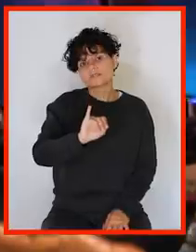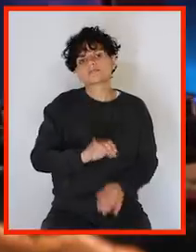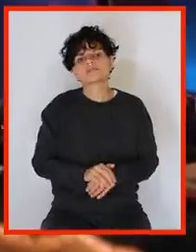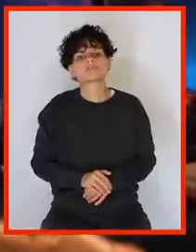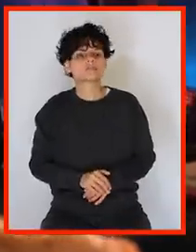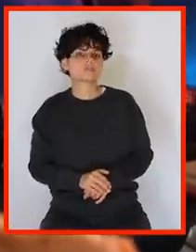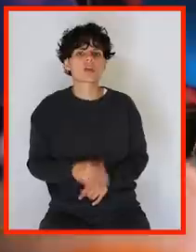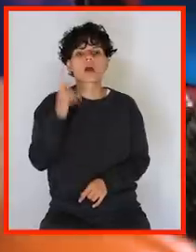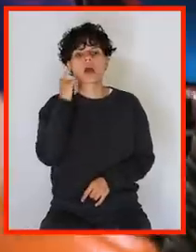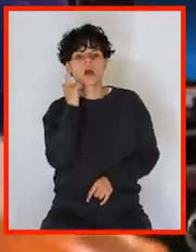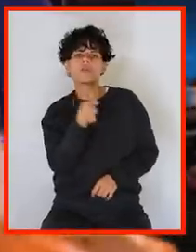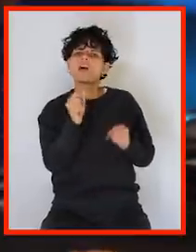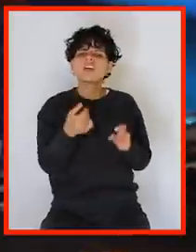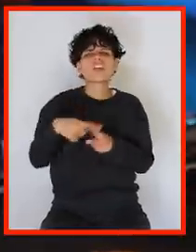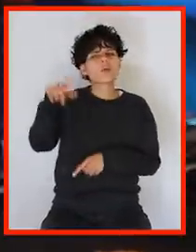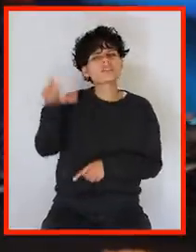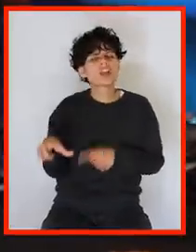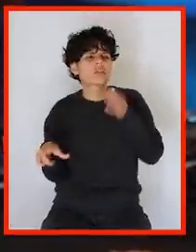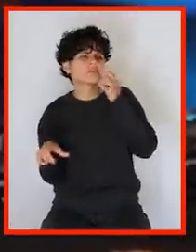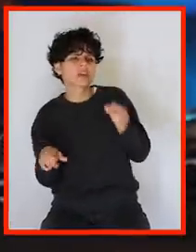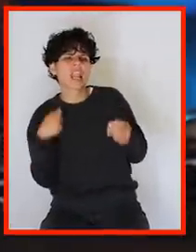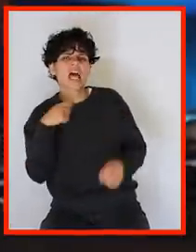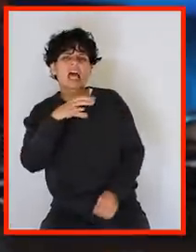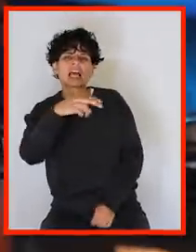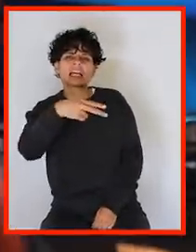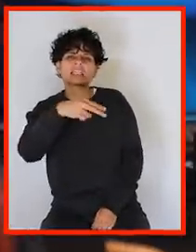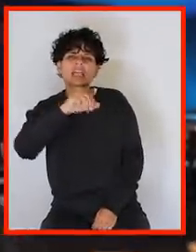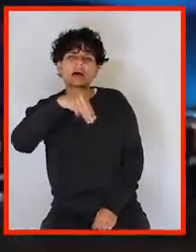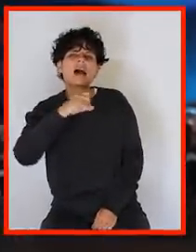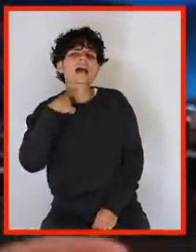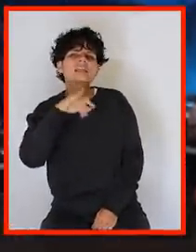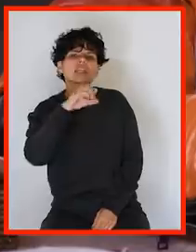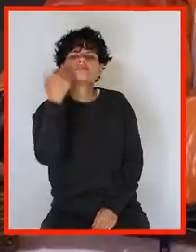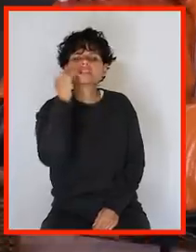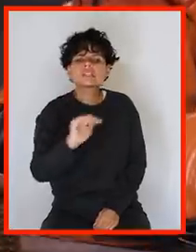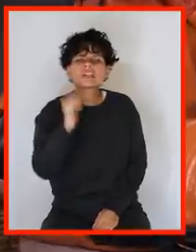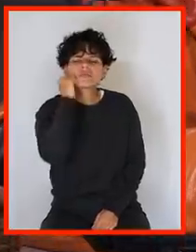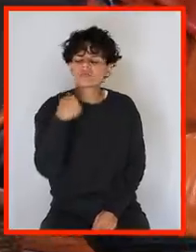negro y me dice, oye, podría ser el chamaquito. Sí, si es que igual no suena tan ordinario, sí.